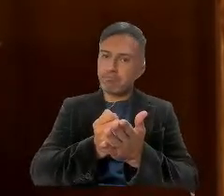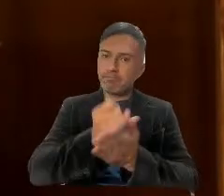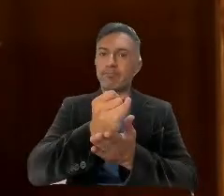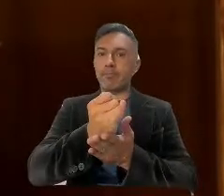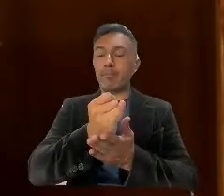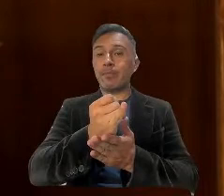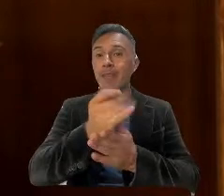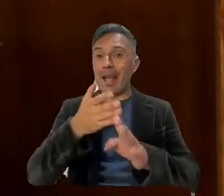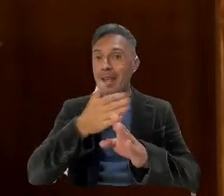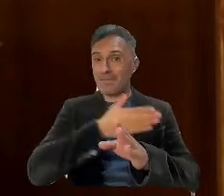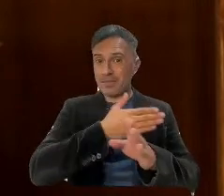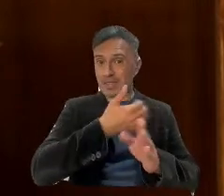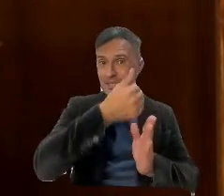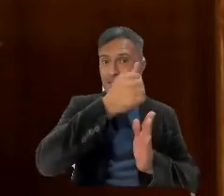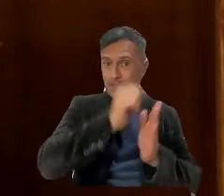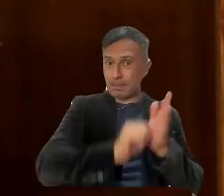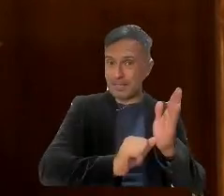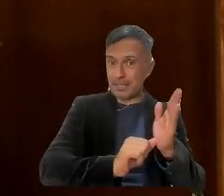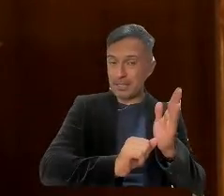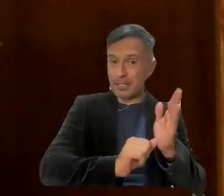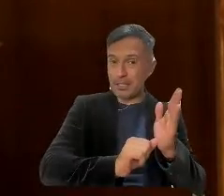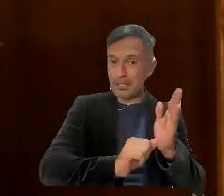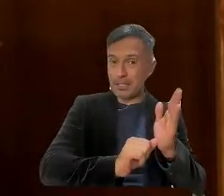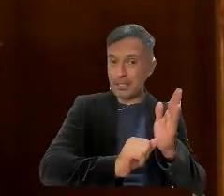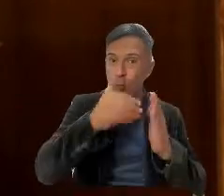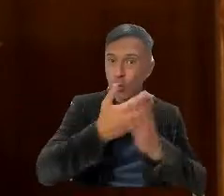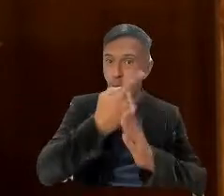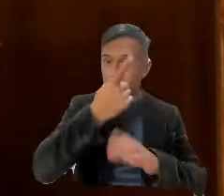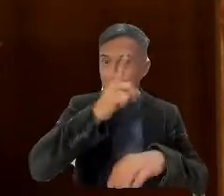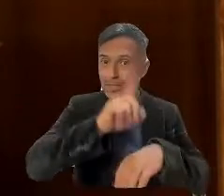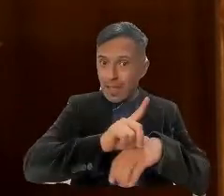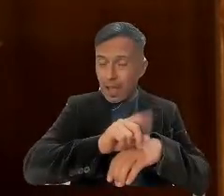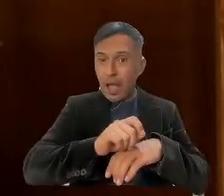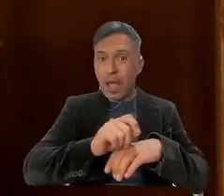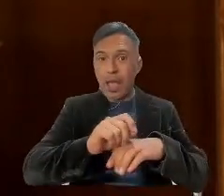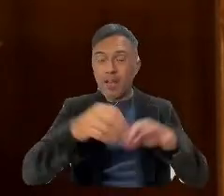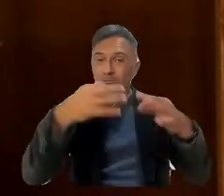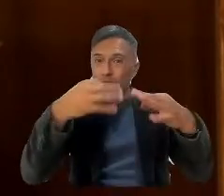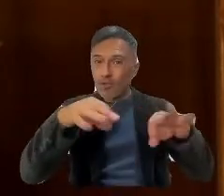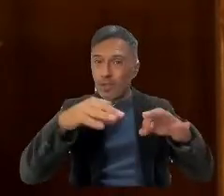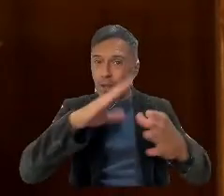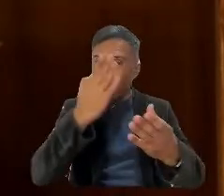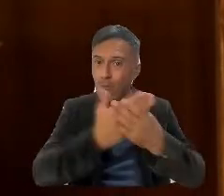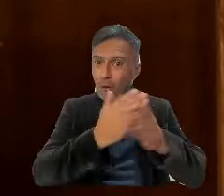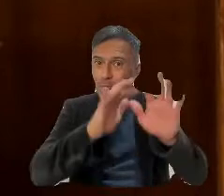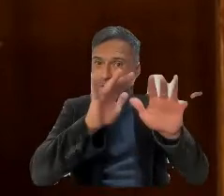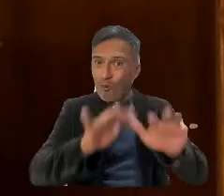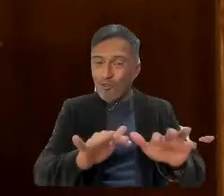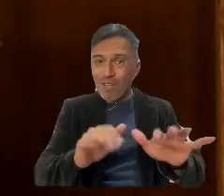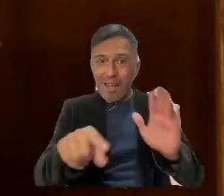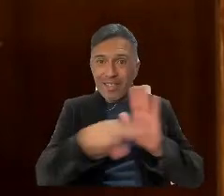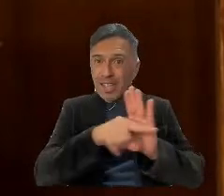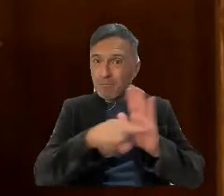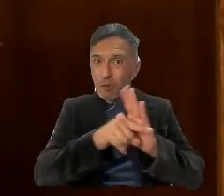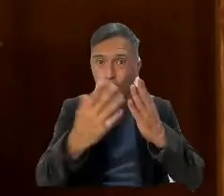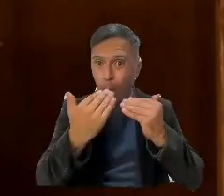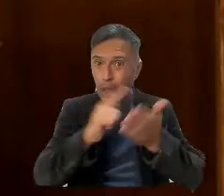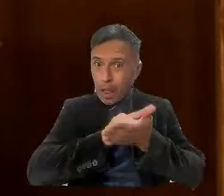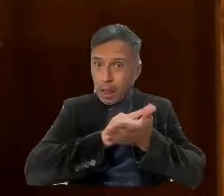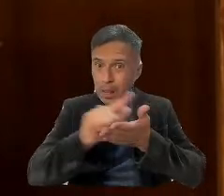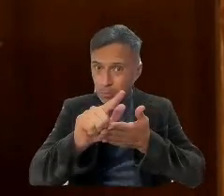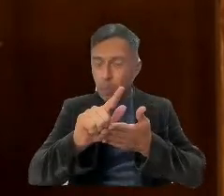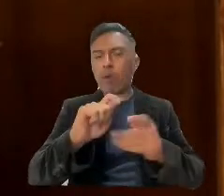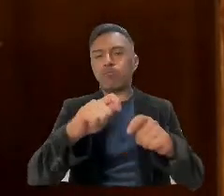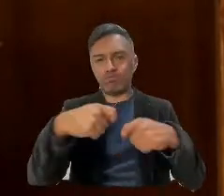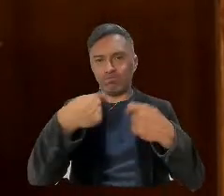6 meses y un día sin nota desfavorable en su expediente fundada y motivada. Para el caso de las vacantes